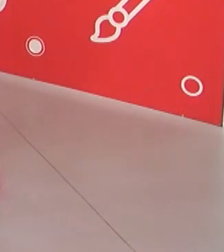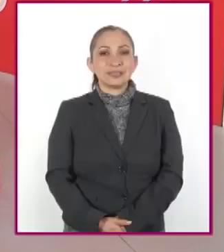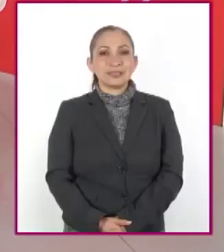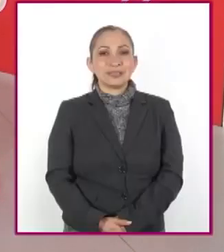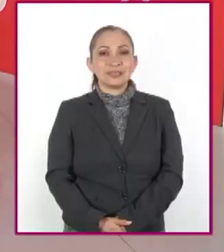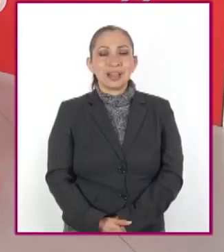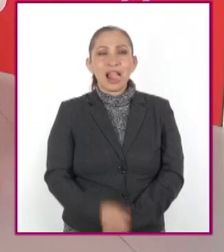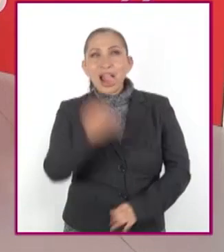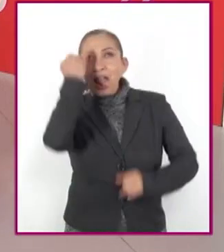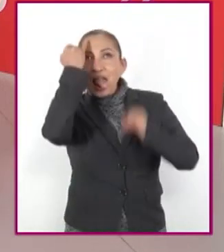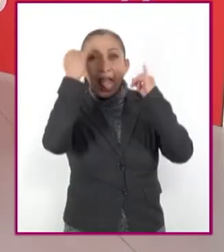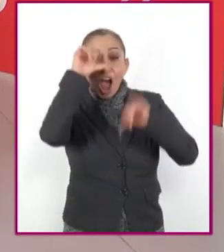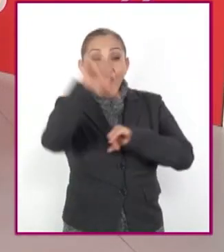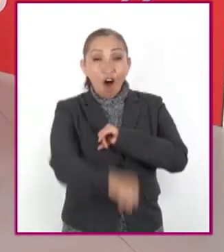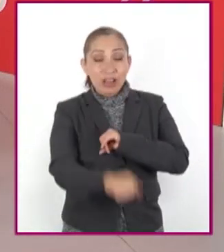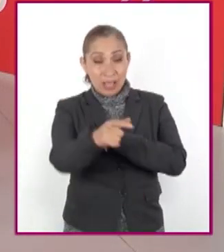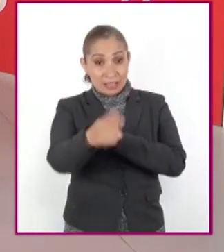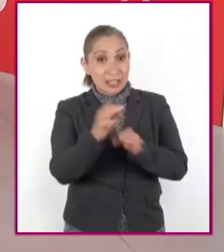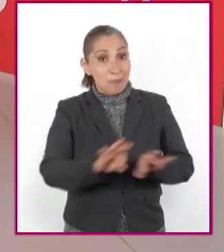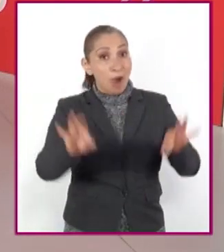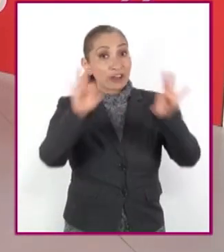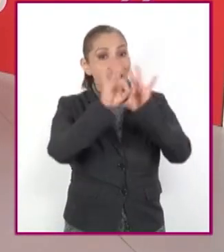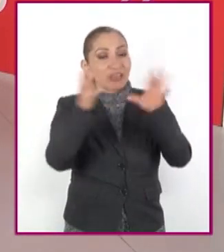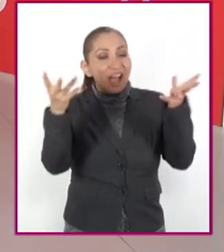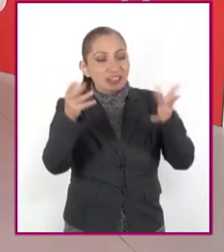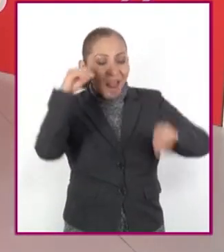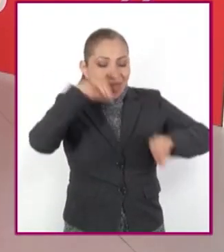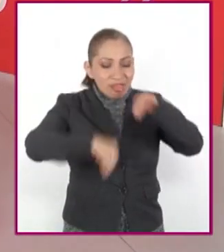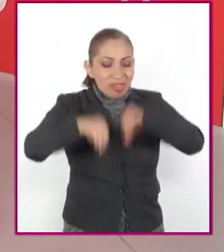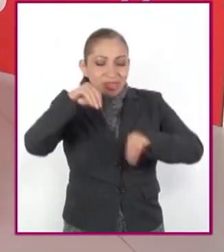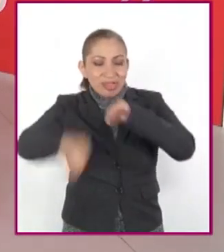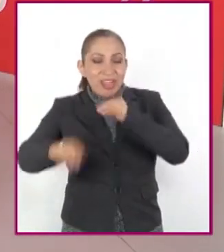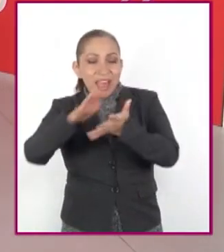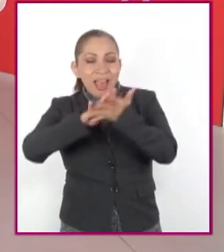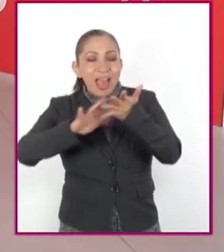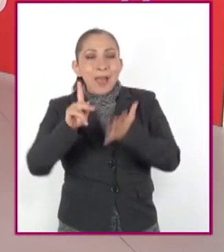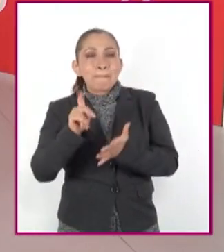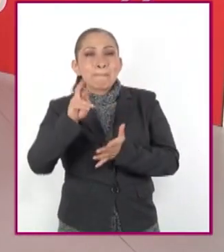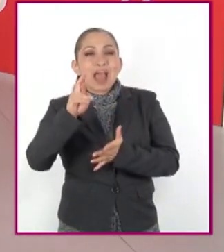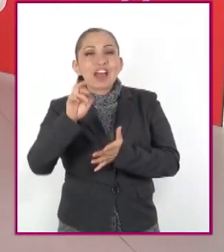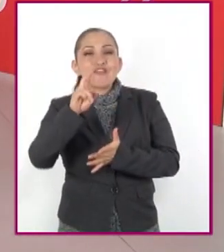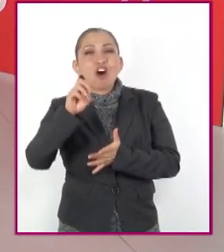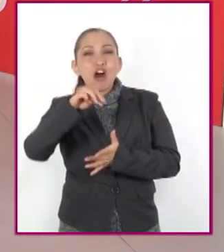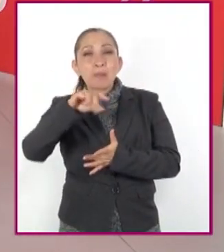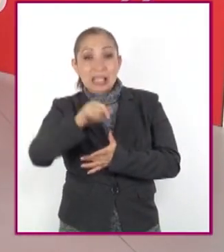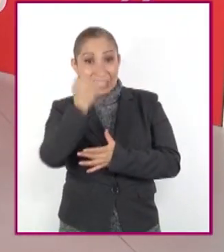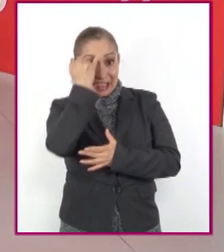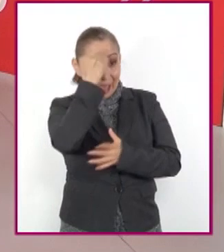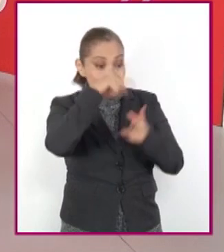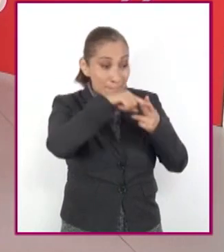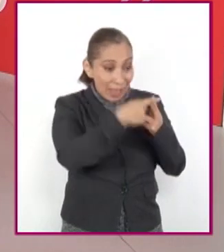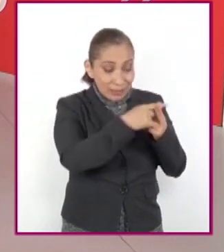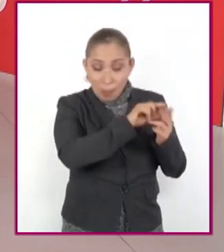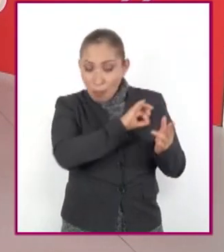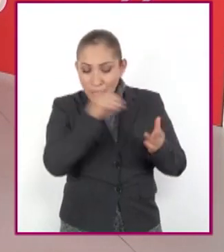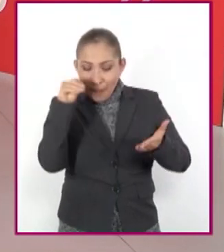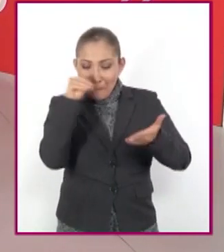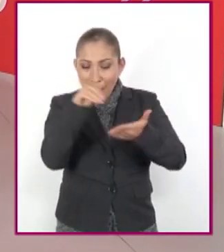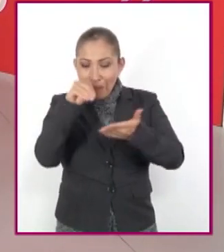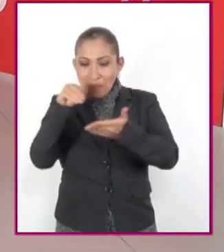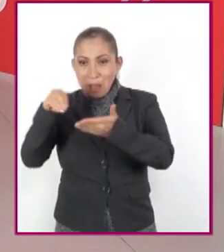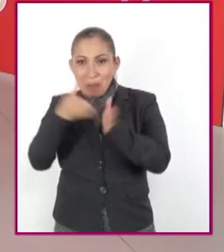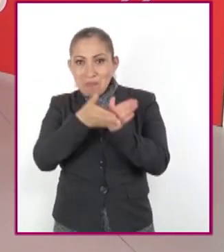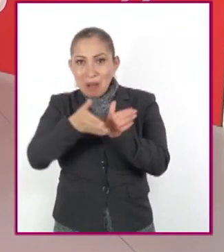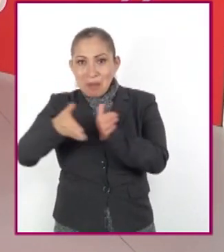La improvisación es un recurso importante en la realización de un performance, ya que a partir de una idea podemos complementar una